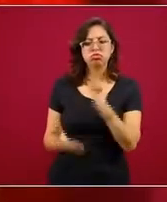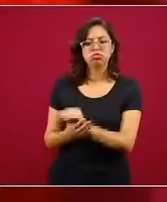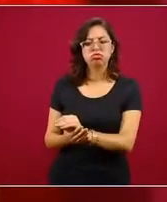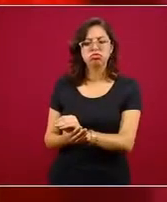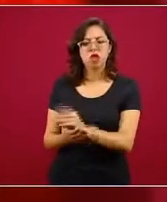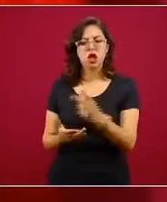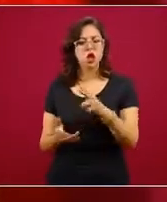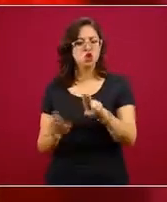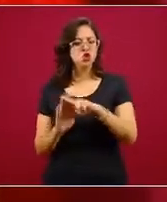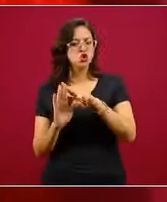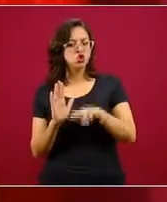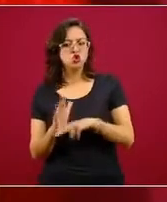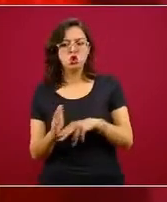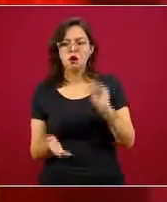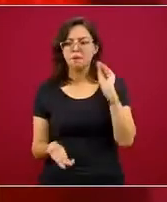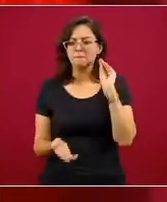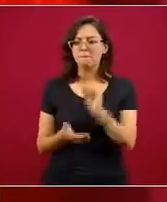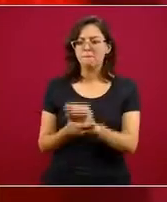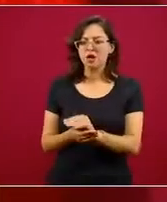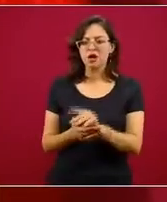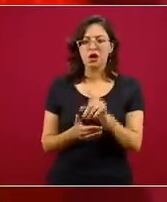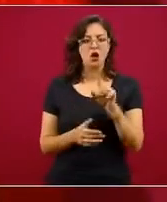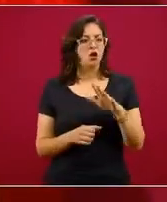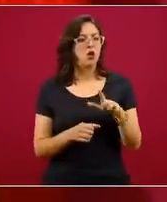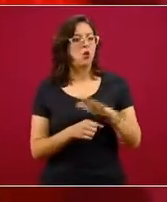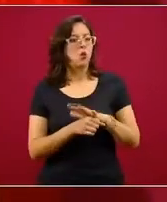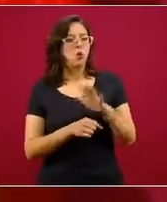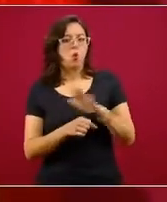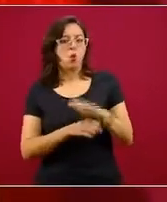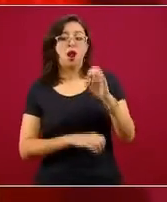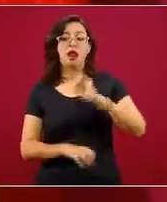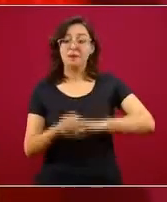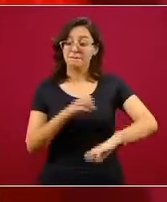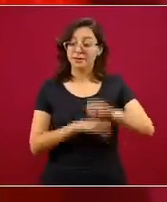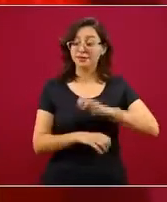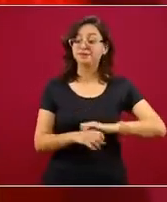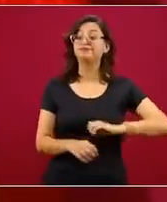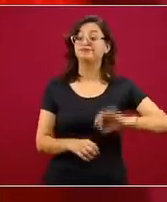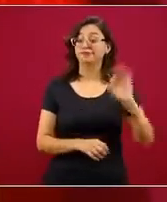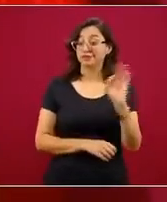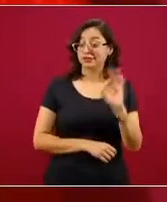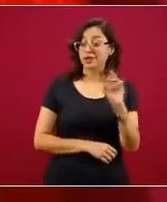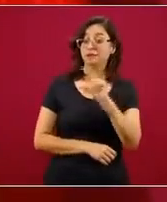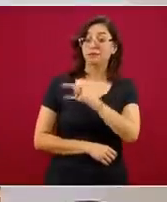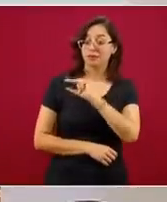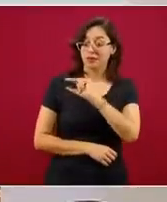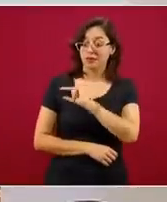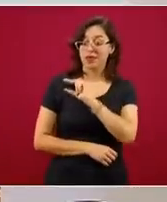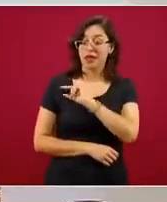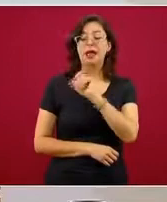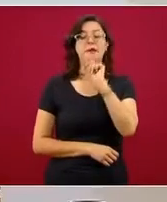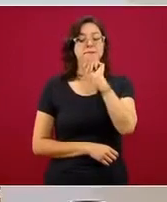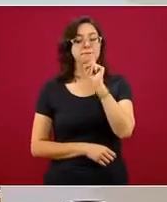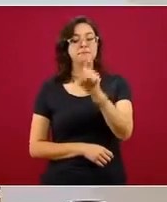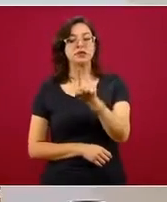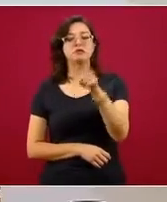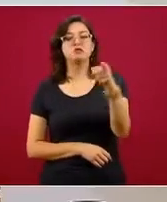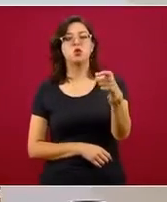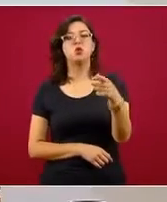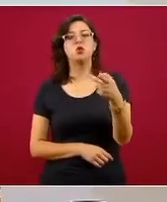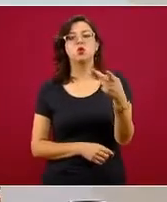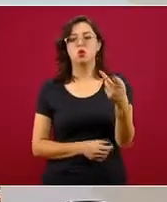seguir las normas, tanto por la compañía, muy probablemente privada, que es la que da los servicios, como el